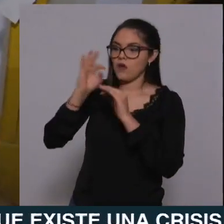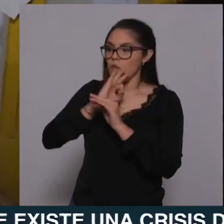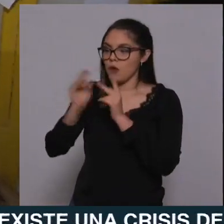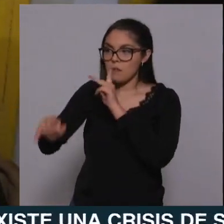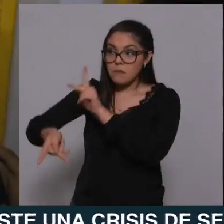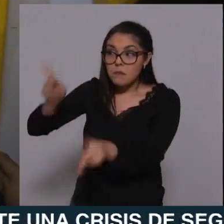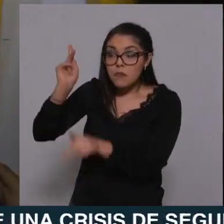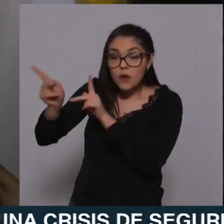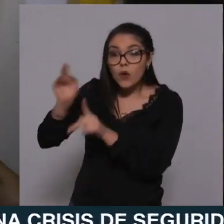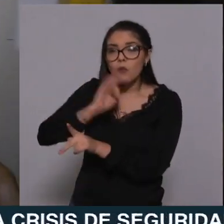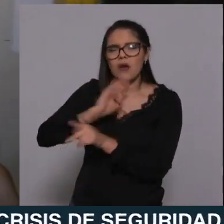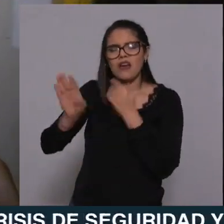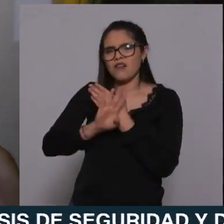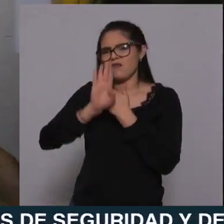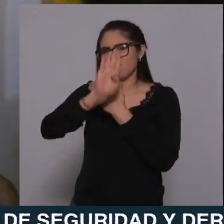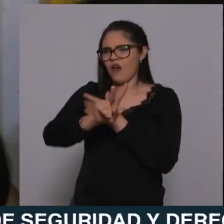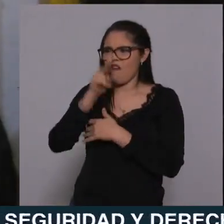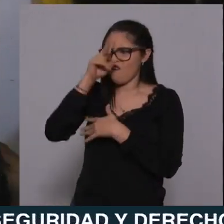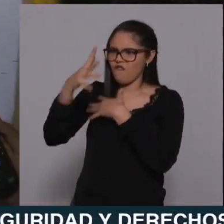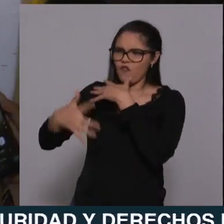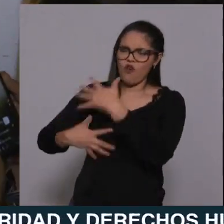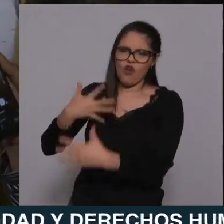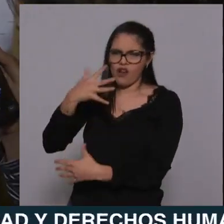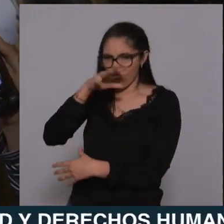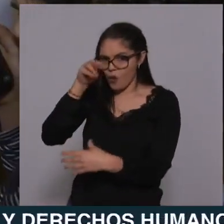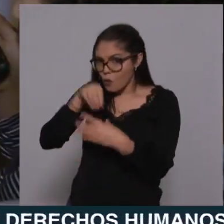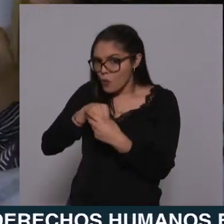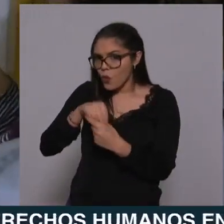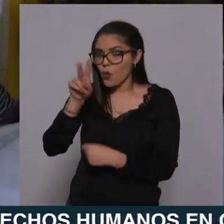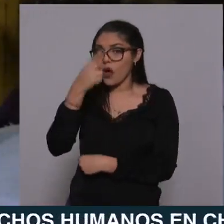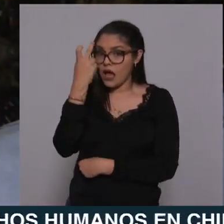de violencia en planteles de la UNAM.